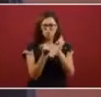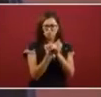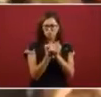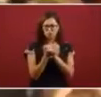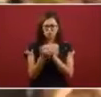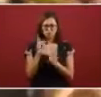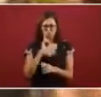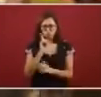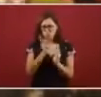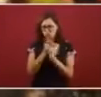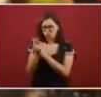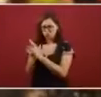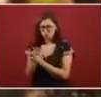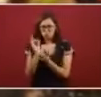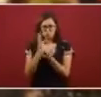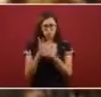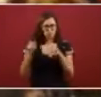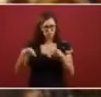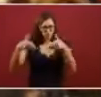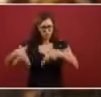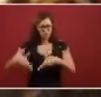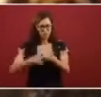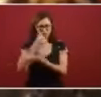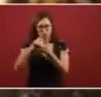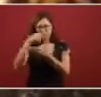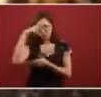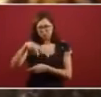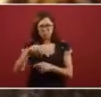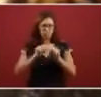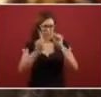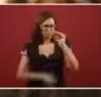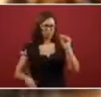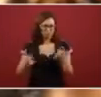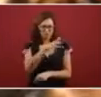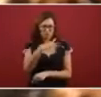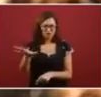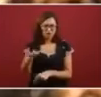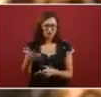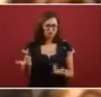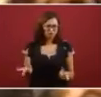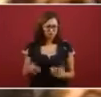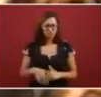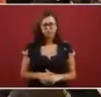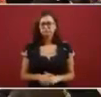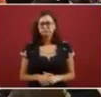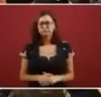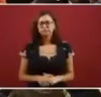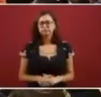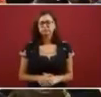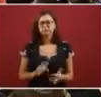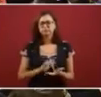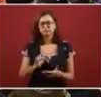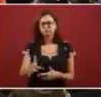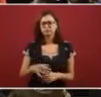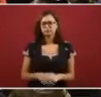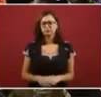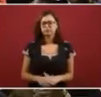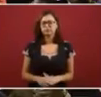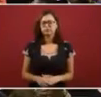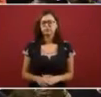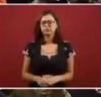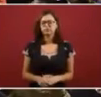no es solamente aquí el problema en la Ciudad de México, sino en general en todo el país. Gracias. Bueno, acerca de